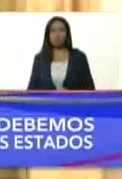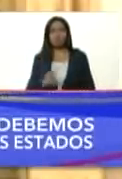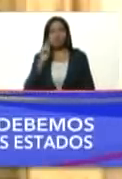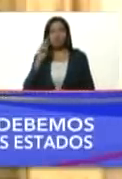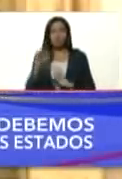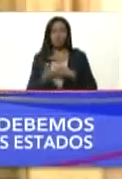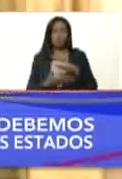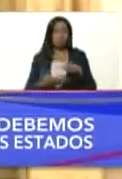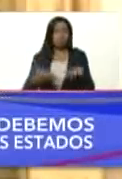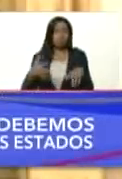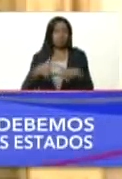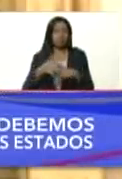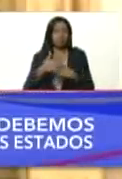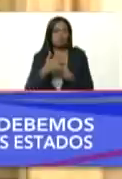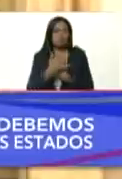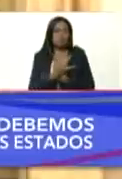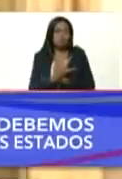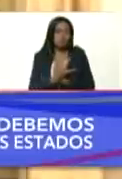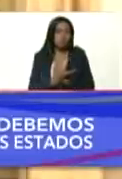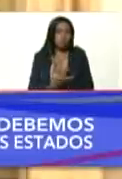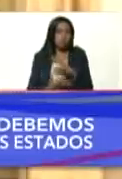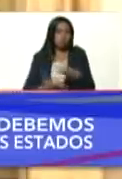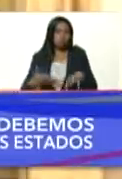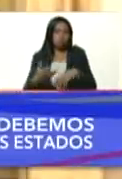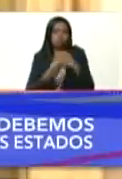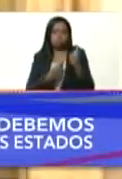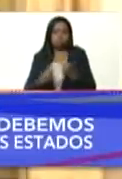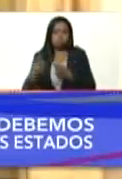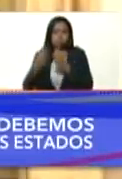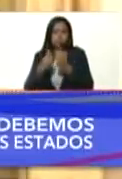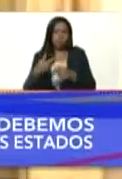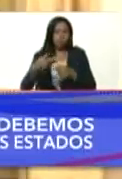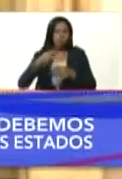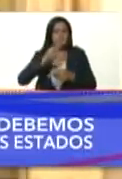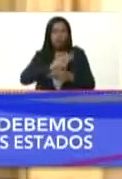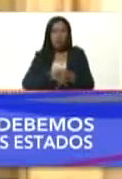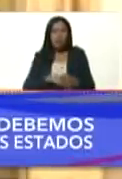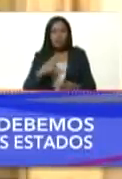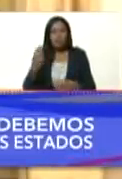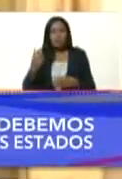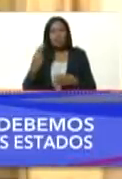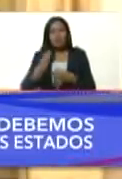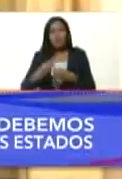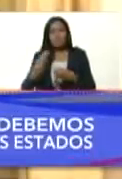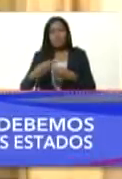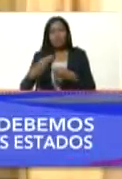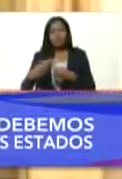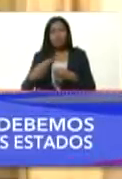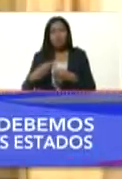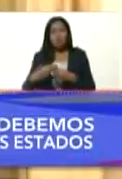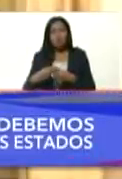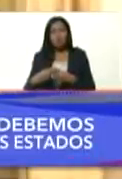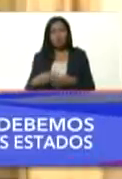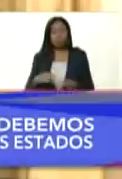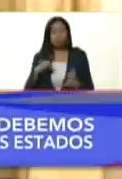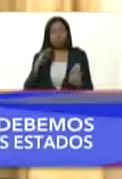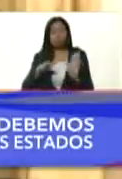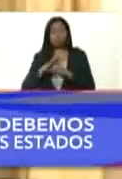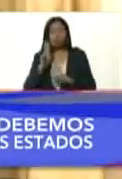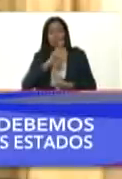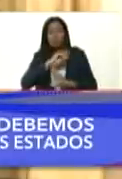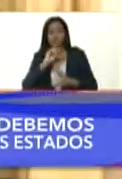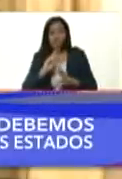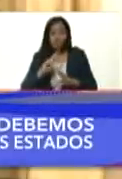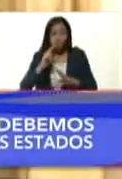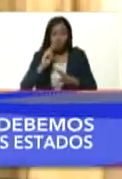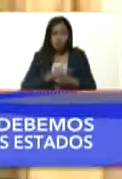sin precedentes en la economía, las finanzas y el petróleo. Sin precedentes. El